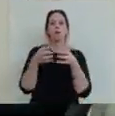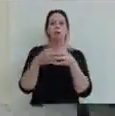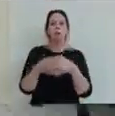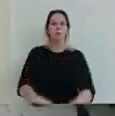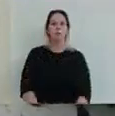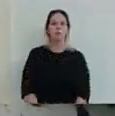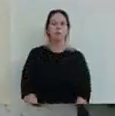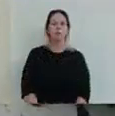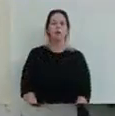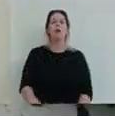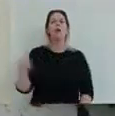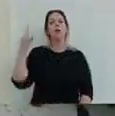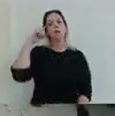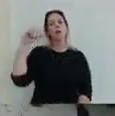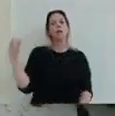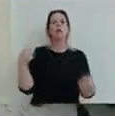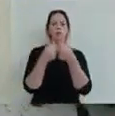Aprobado por unanimidad.